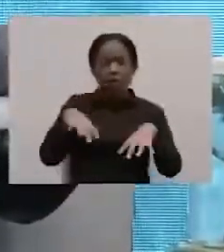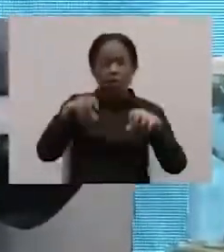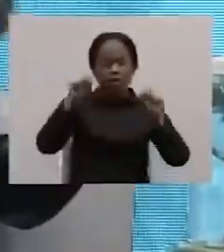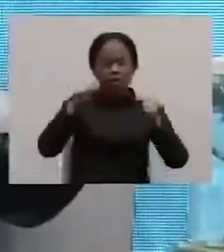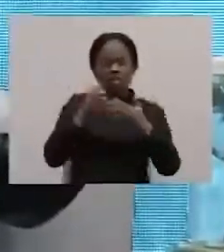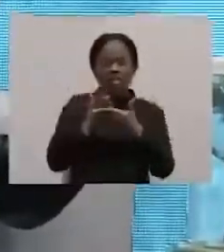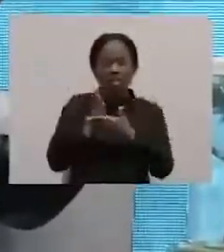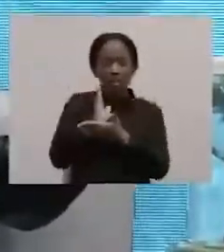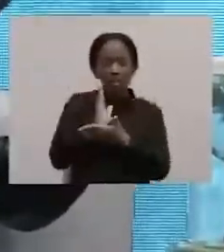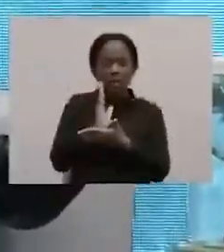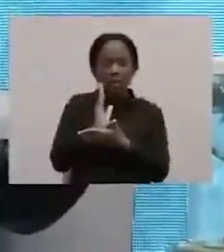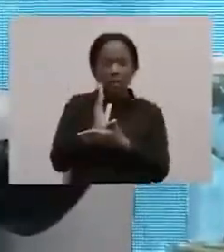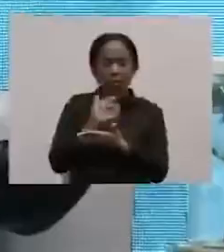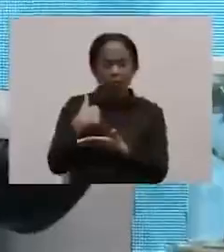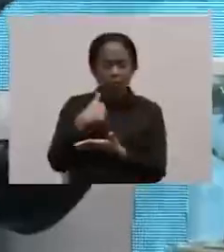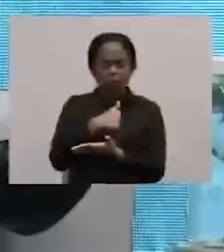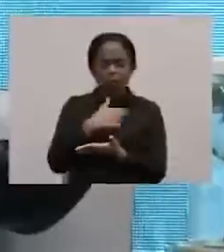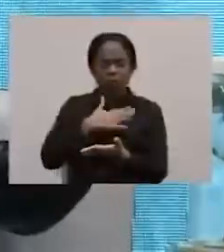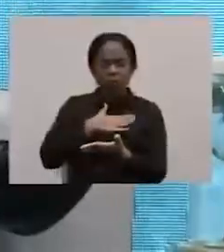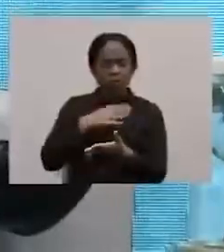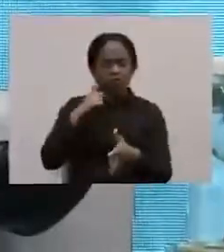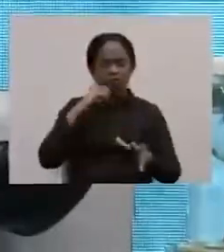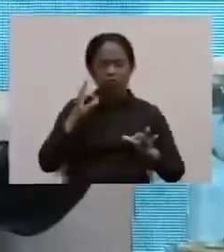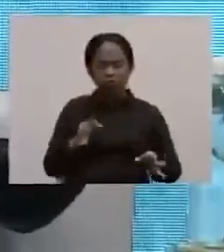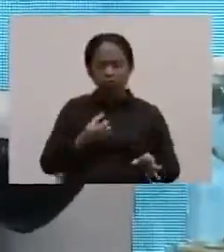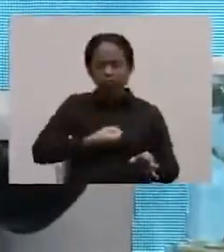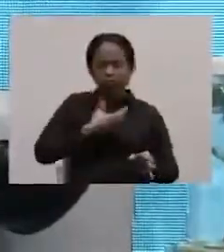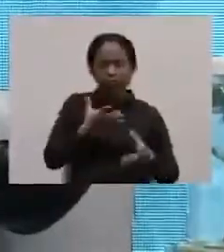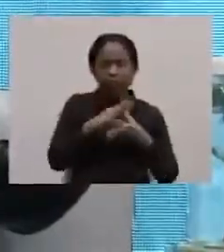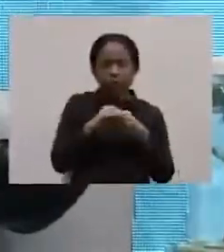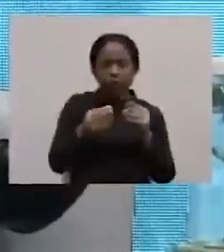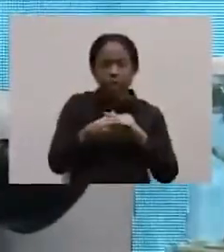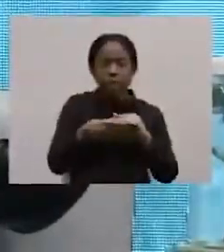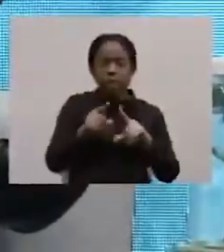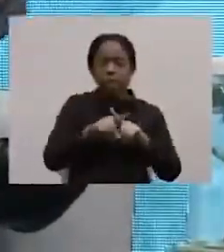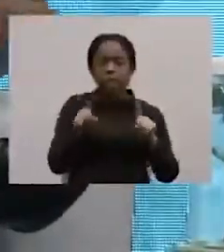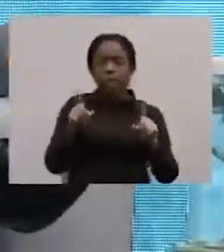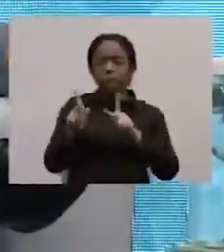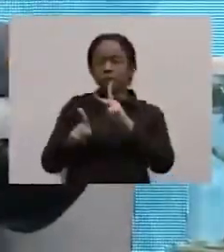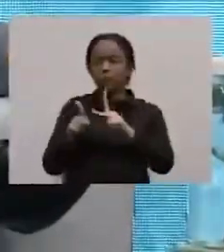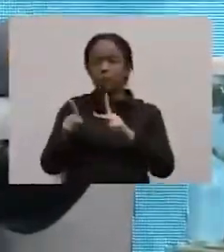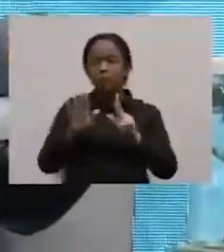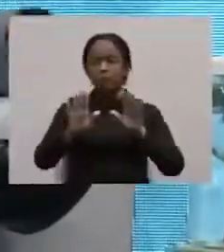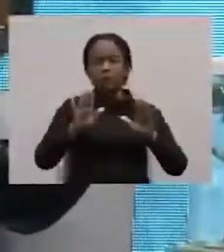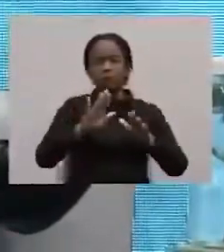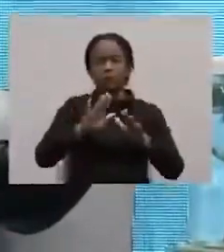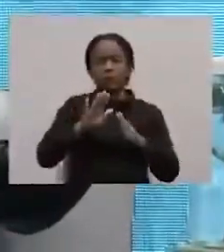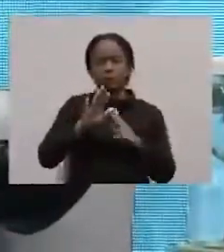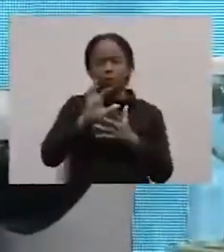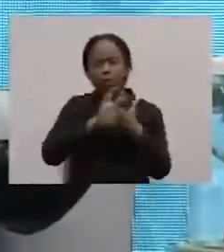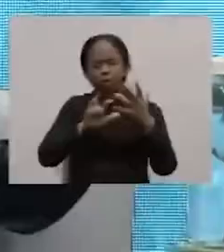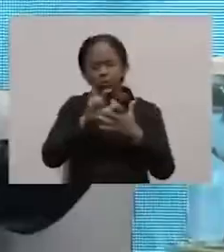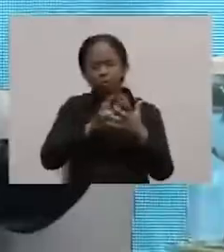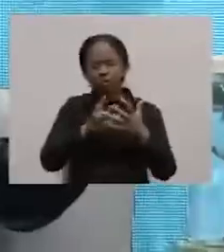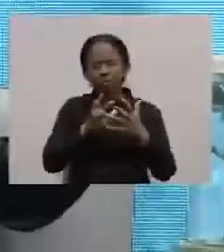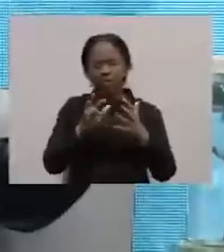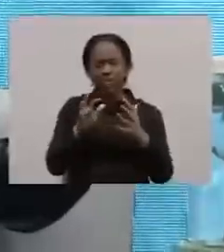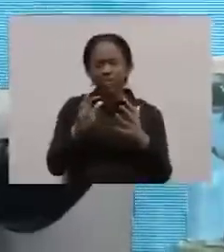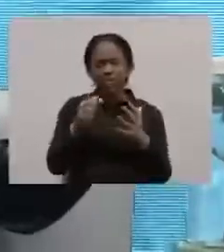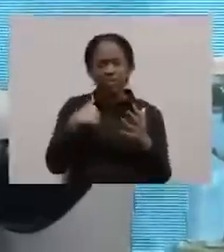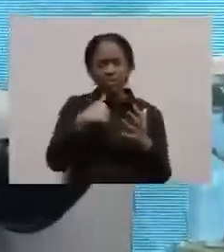que tienen, el derecho de opinar y de comentar, pero que la gente lo confunde con los que nos dedicamos a buscar